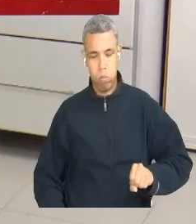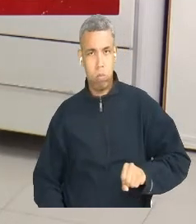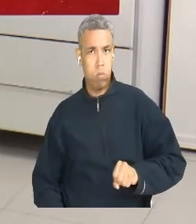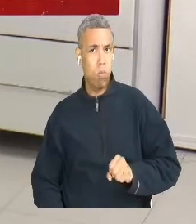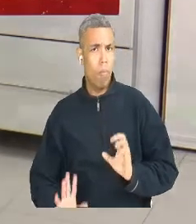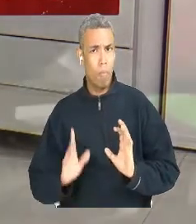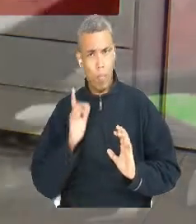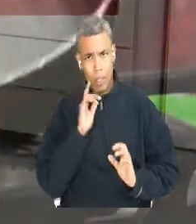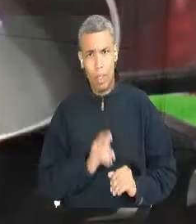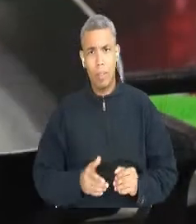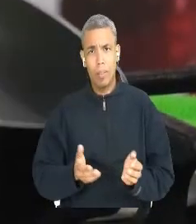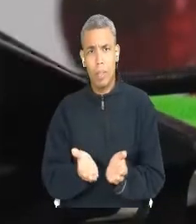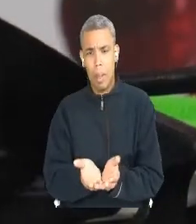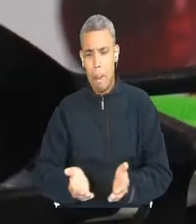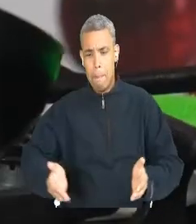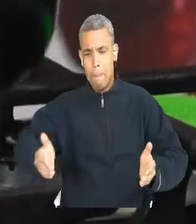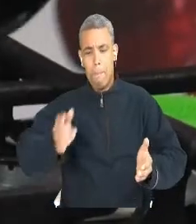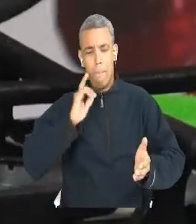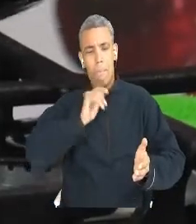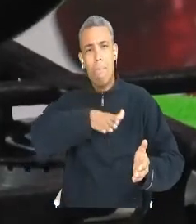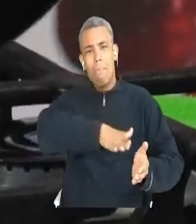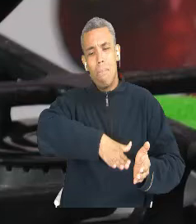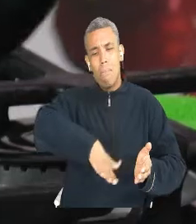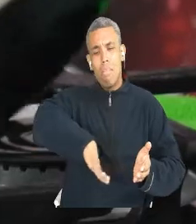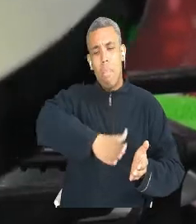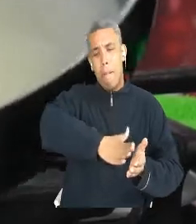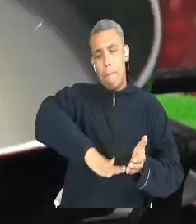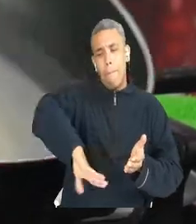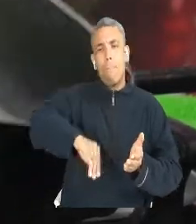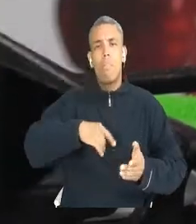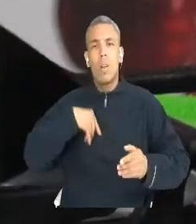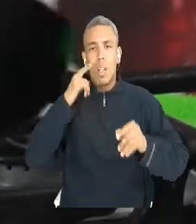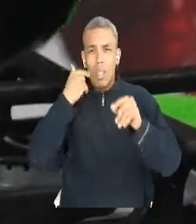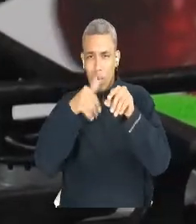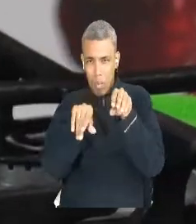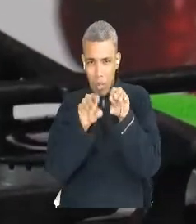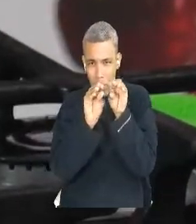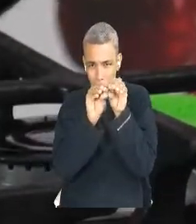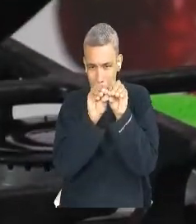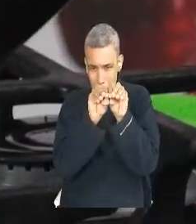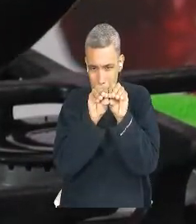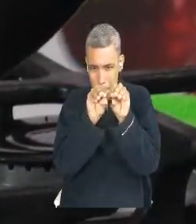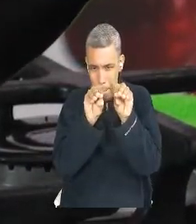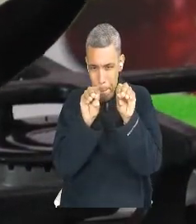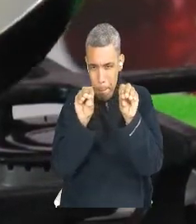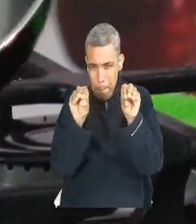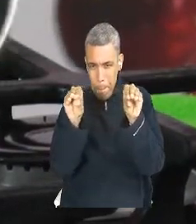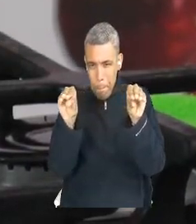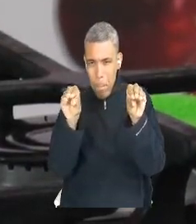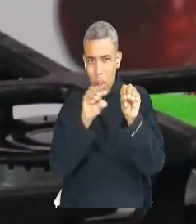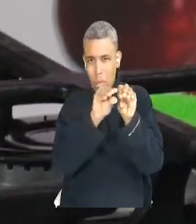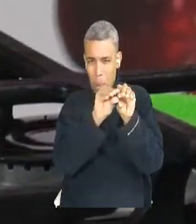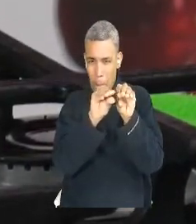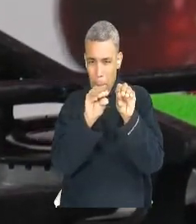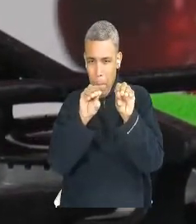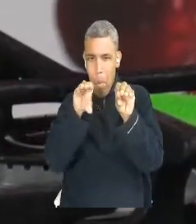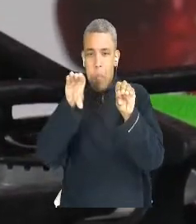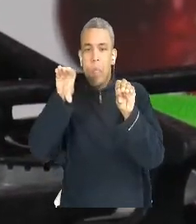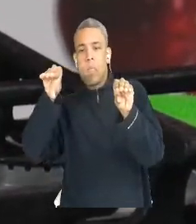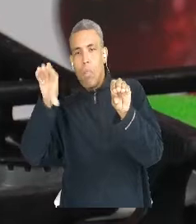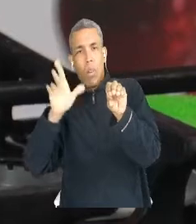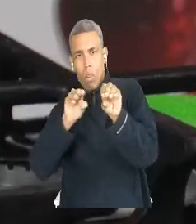parejito, que no queden partes gruesas. Bueno, está chévere, me gusta. Él mismo va cogiendo ahí. Como lo pueden estar viendo allá en